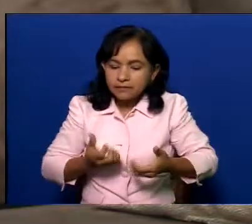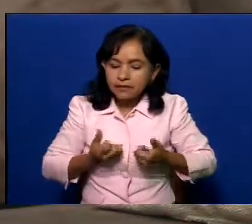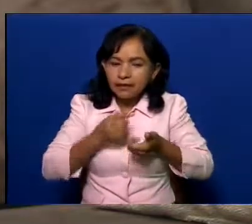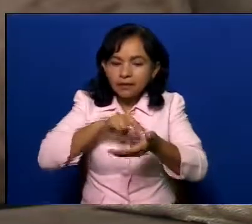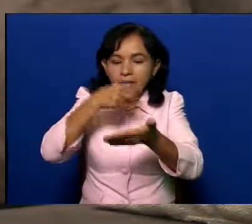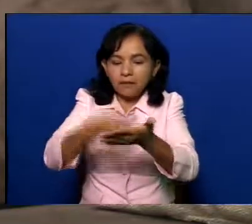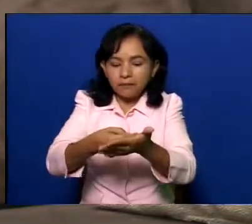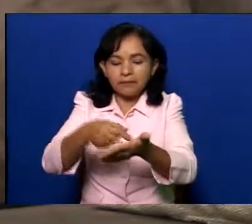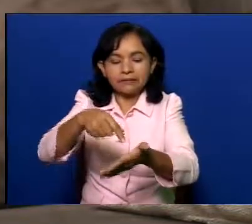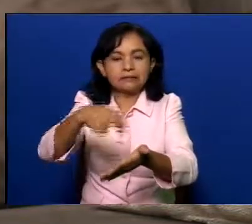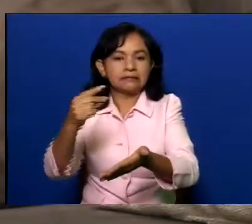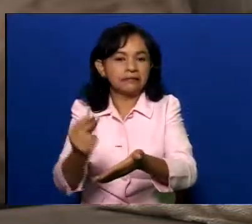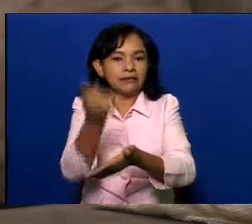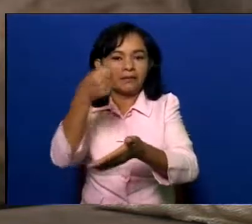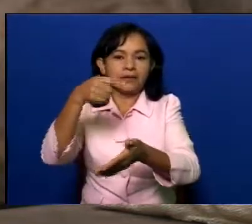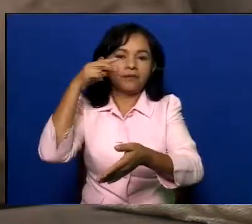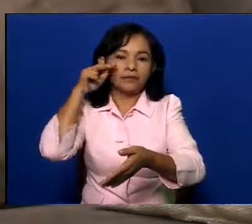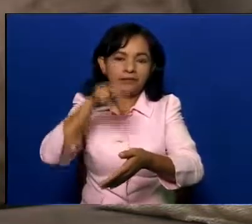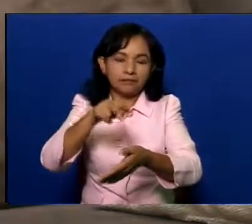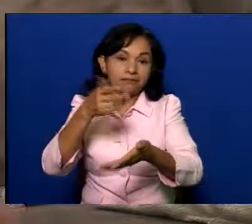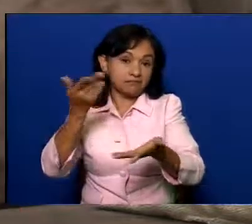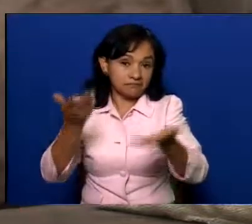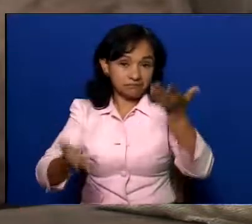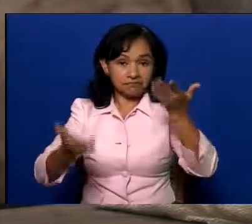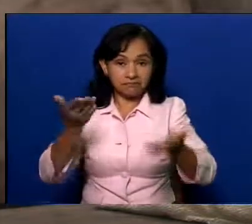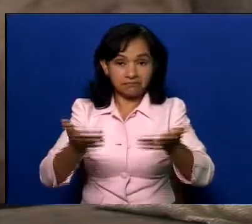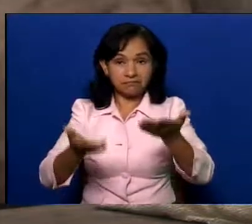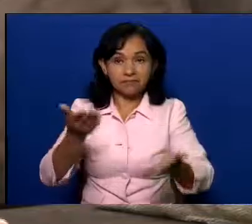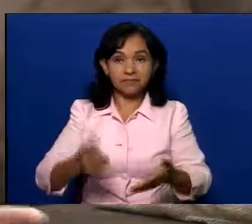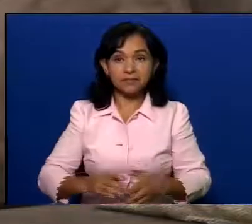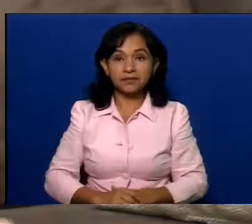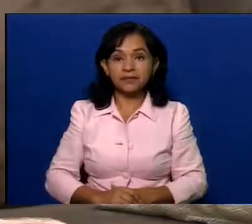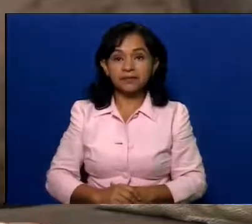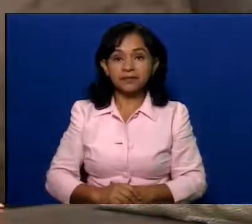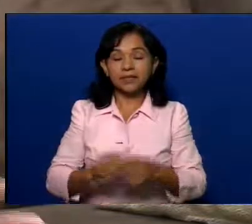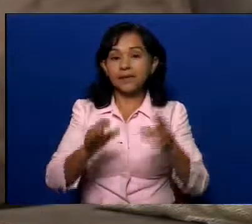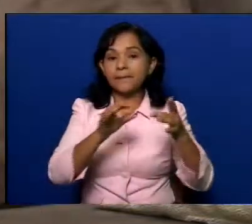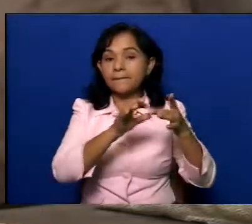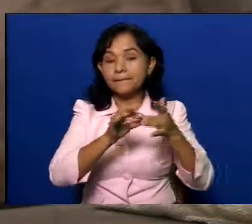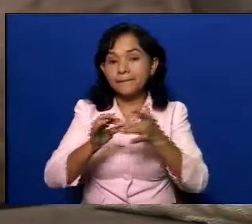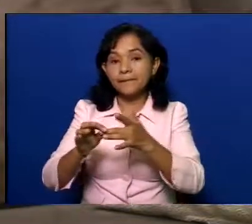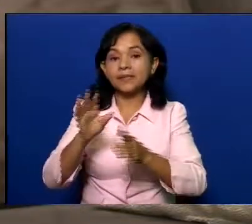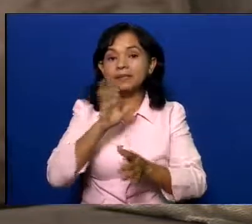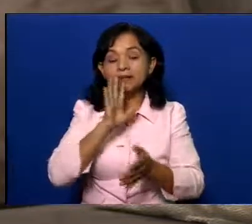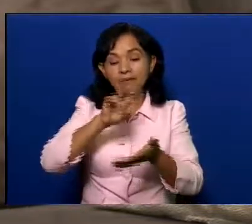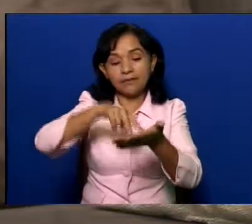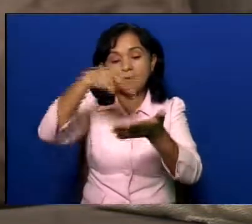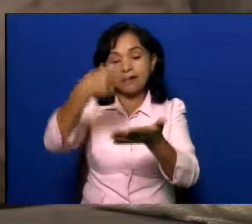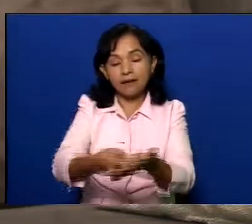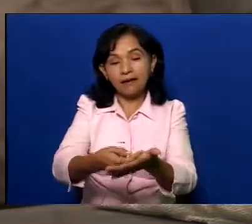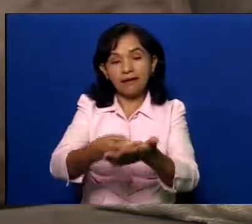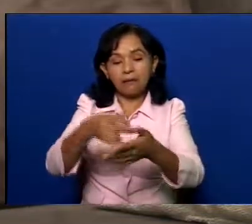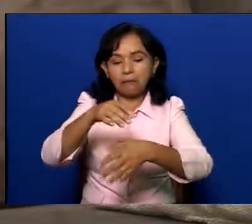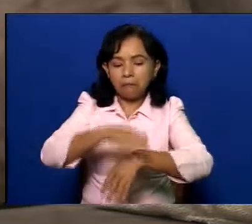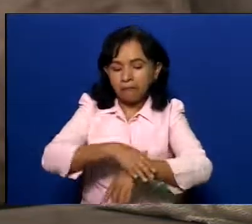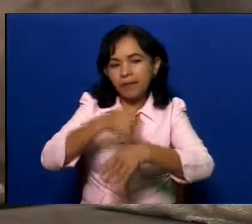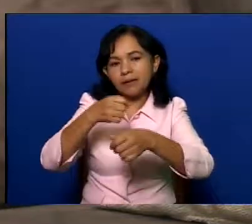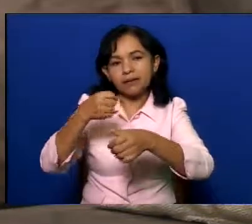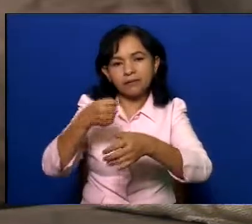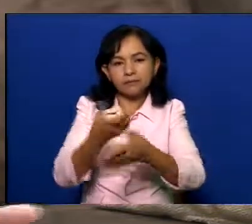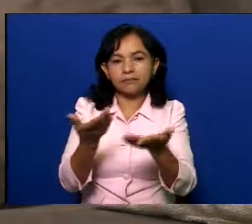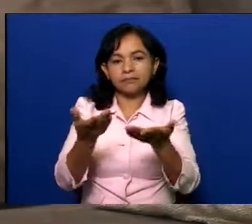cosa, que lo único que se hace es aflorar las condiciones especiales a que producen las caídas, los golpes y eso,